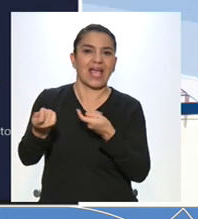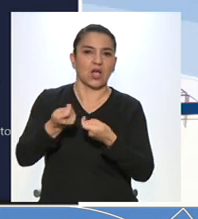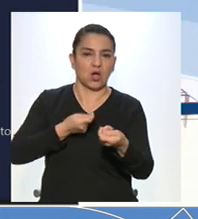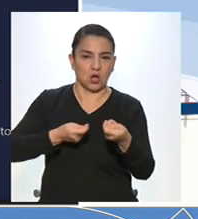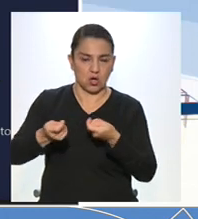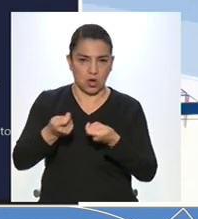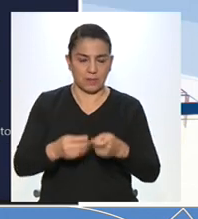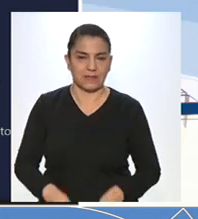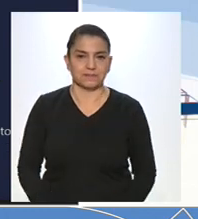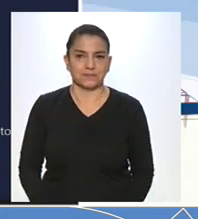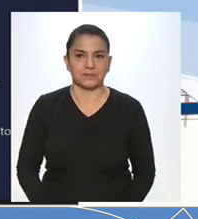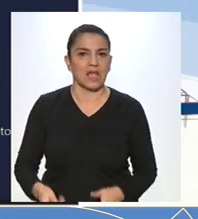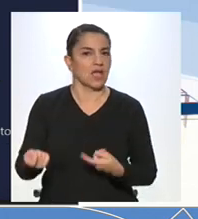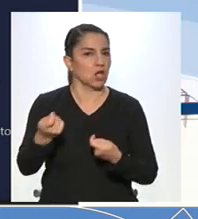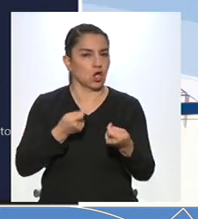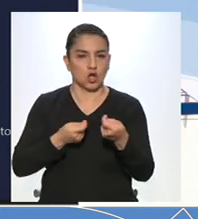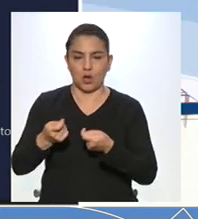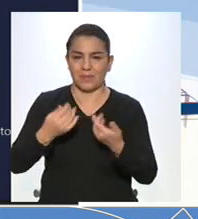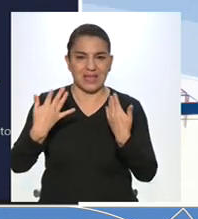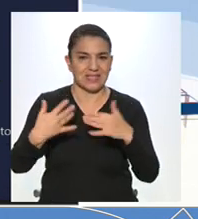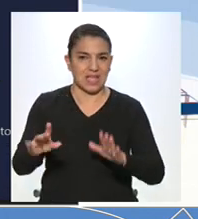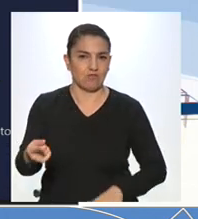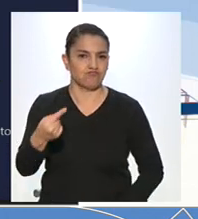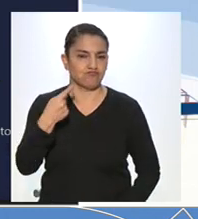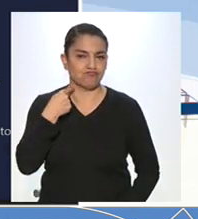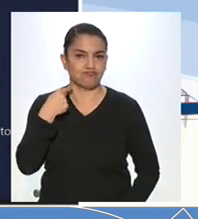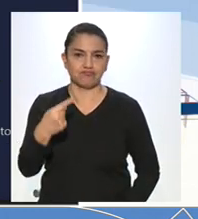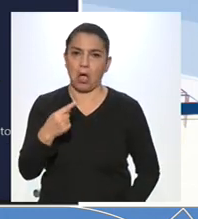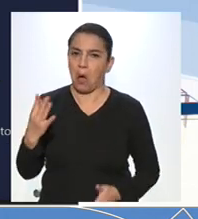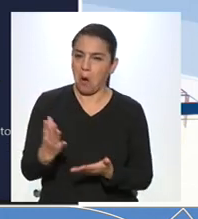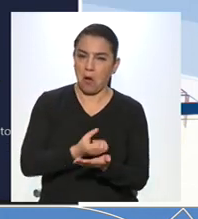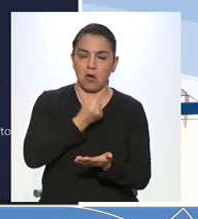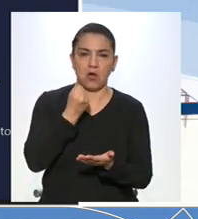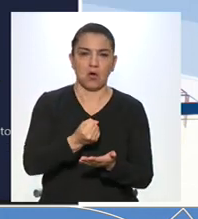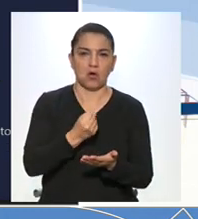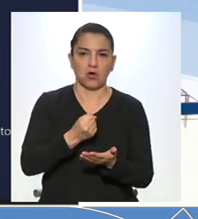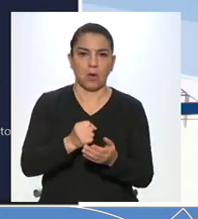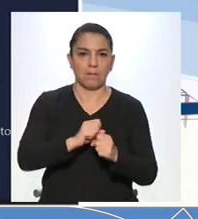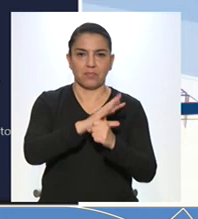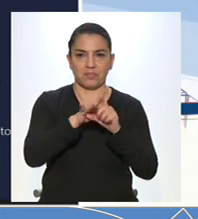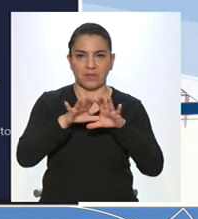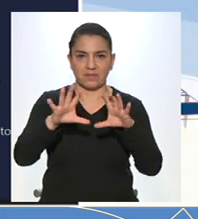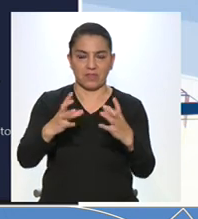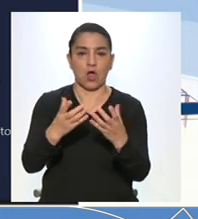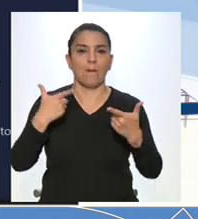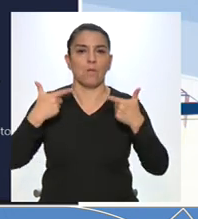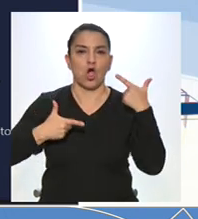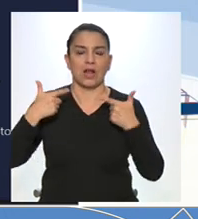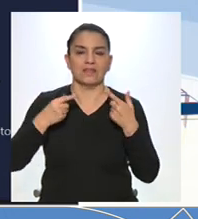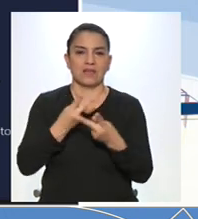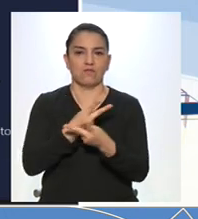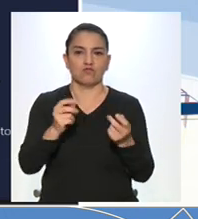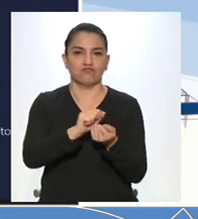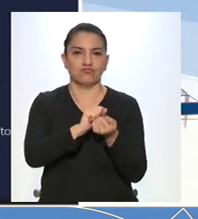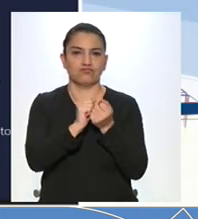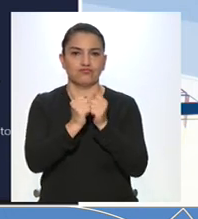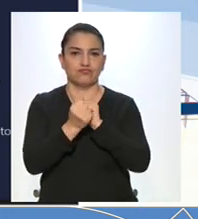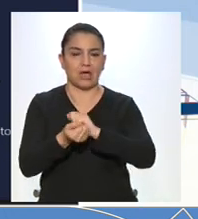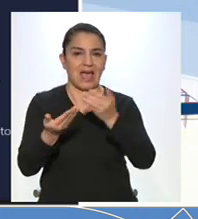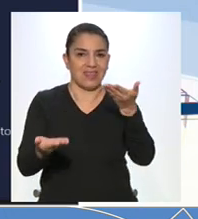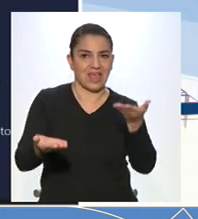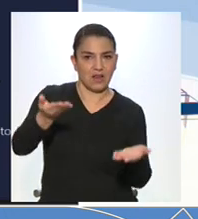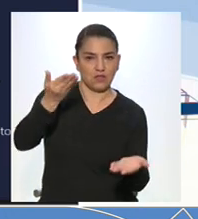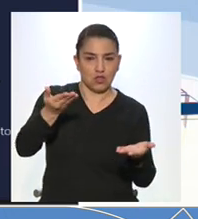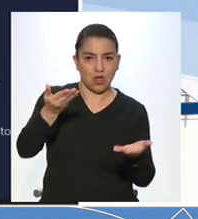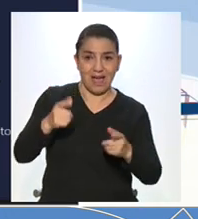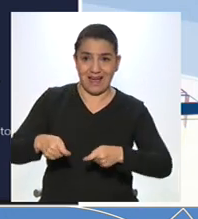La economía ya superó los impactos inmediatos de la pandemia en la actividad y es necesario que las políticas públicas vayan adaptándose para evitar que los desequilibrios entre producción y